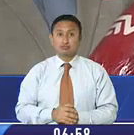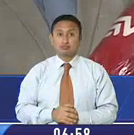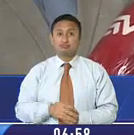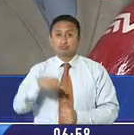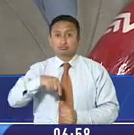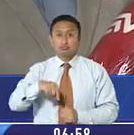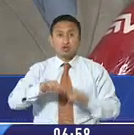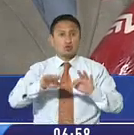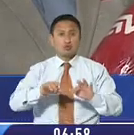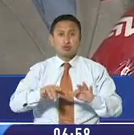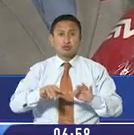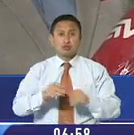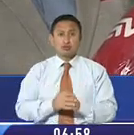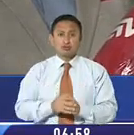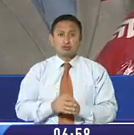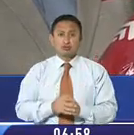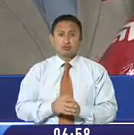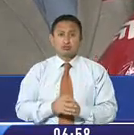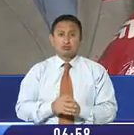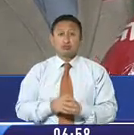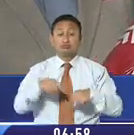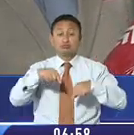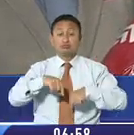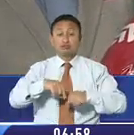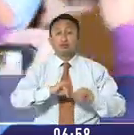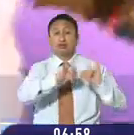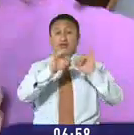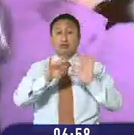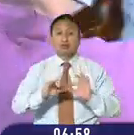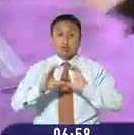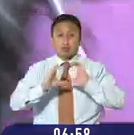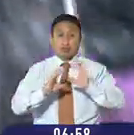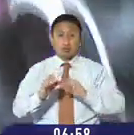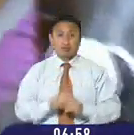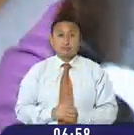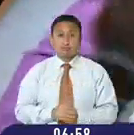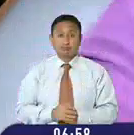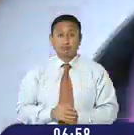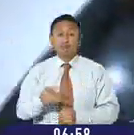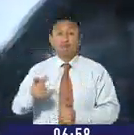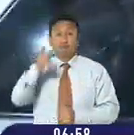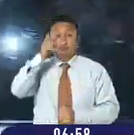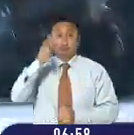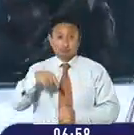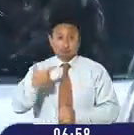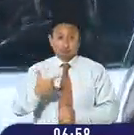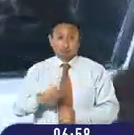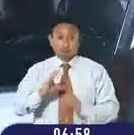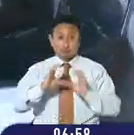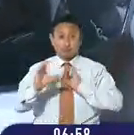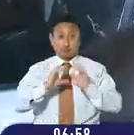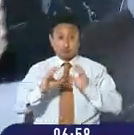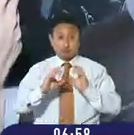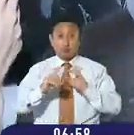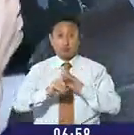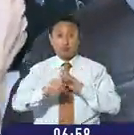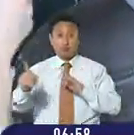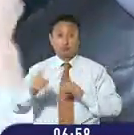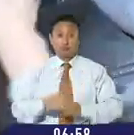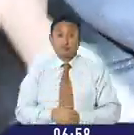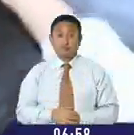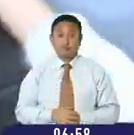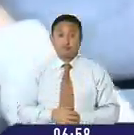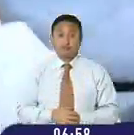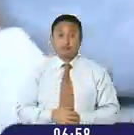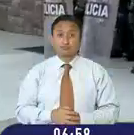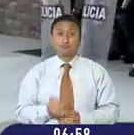computadoras, instrumentos de informática y de comunicación. Tratamos de conversar con el fiscal, pero abandonó el lugar sin dar mayores detalles. Todo esto ocurre